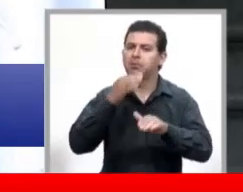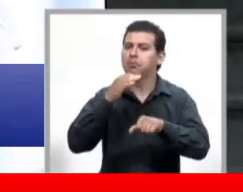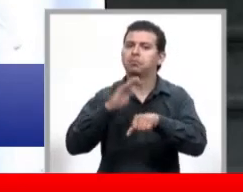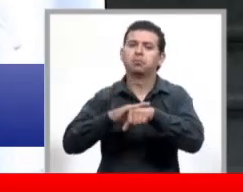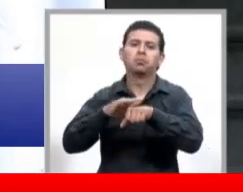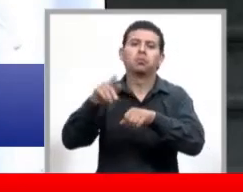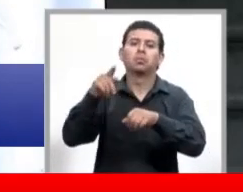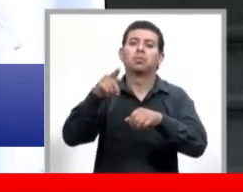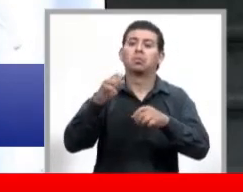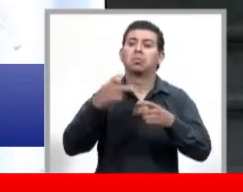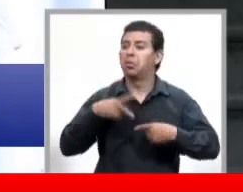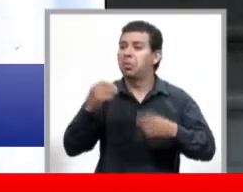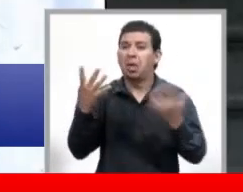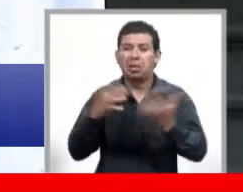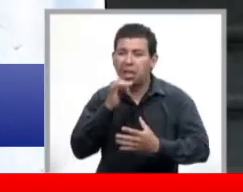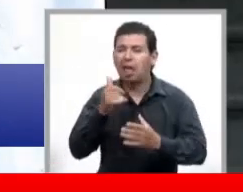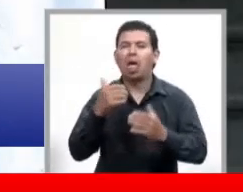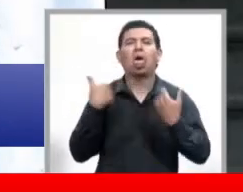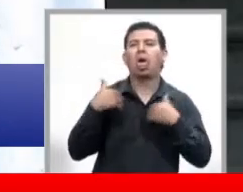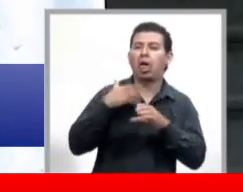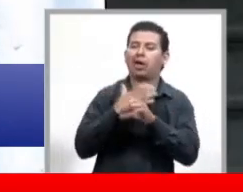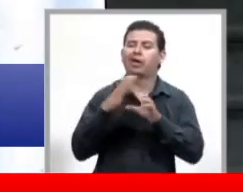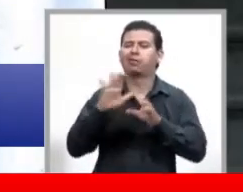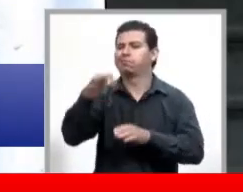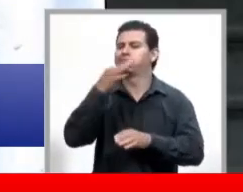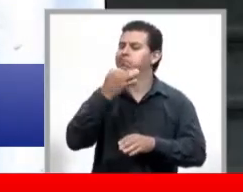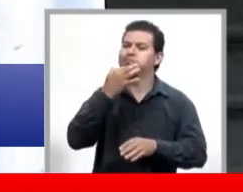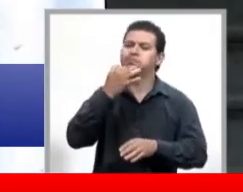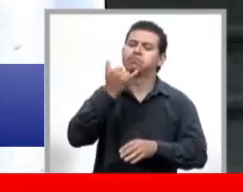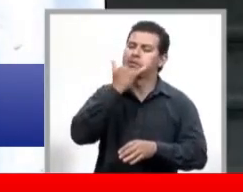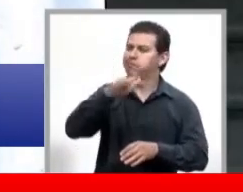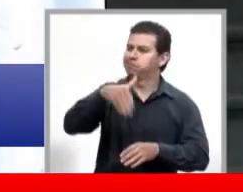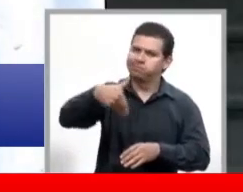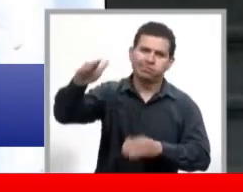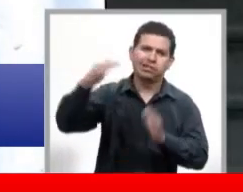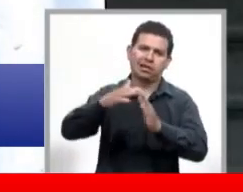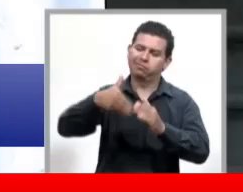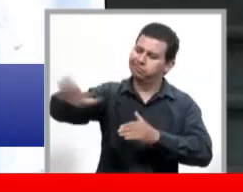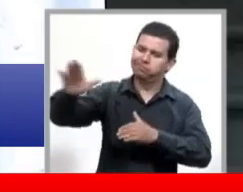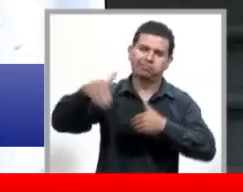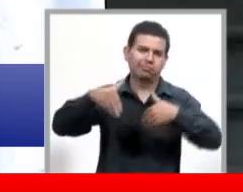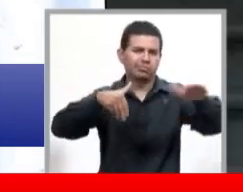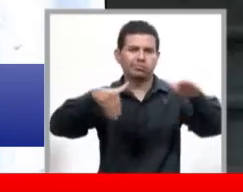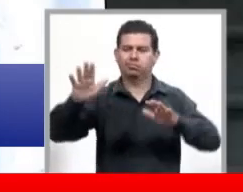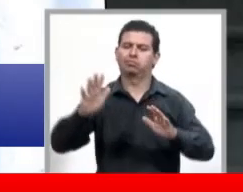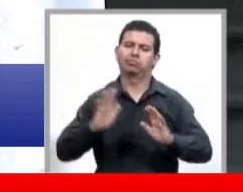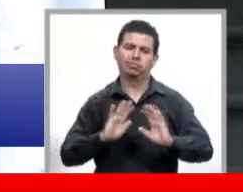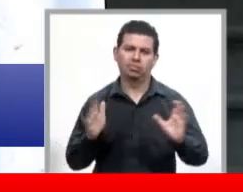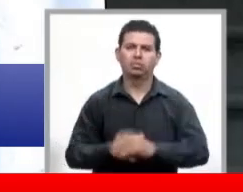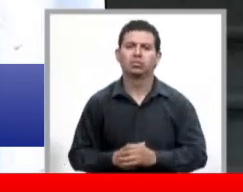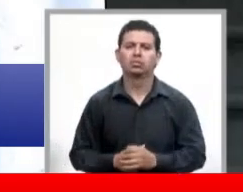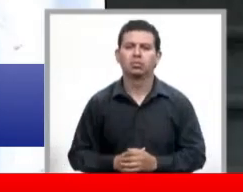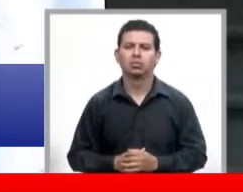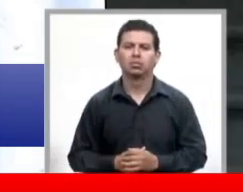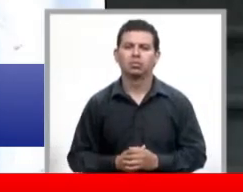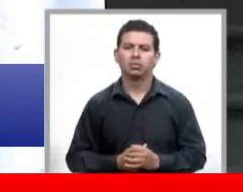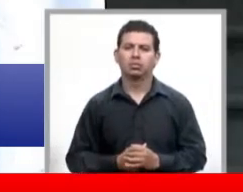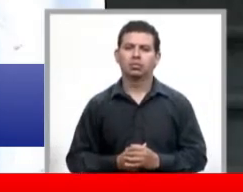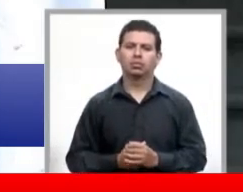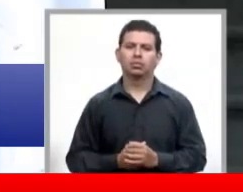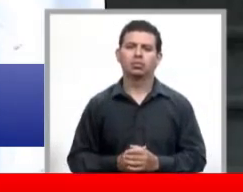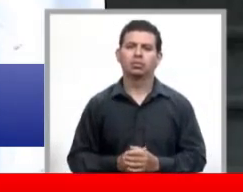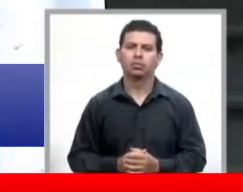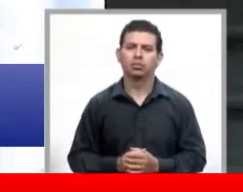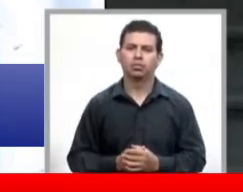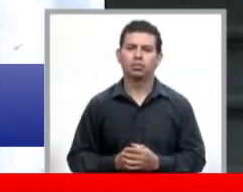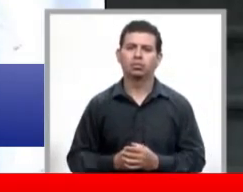que regrese a su casa si no tiene tareas esenciales. En la parte de movilidad, más allá de hablar de porcentajes, estamos